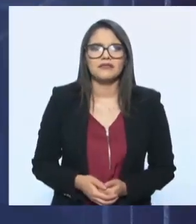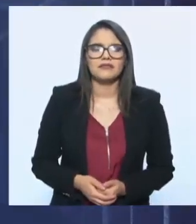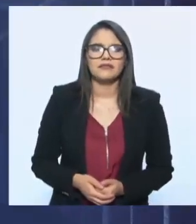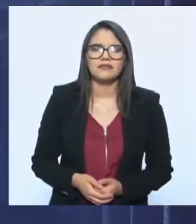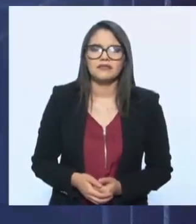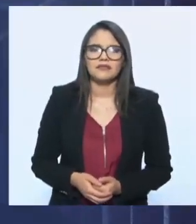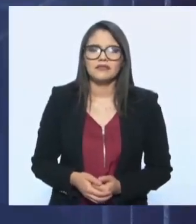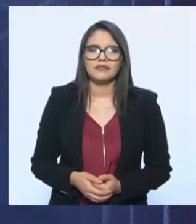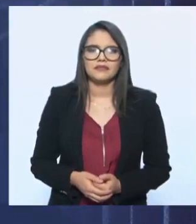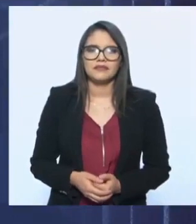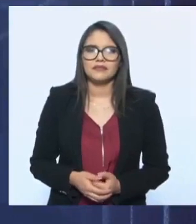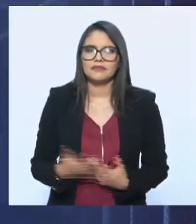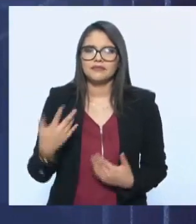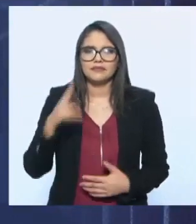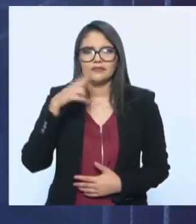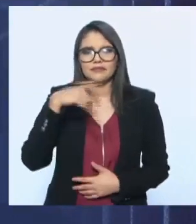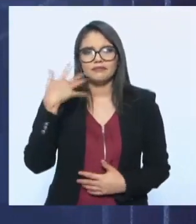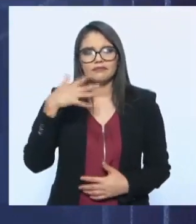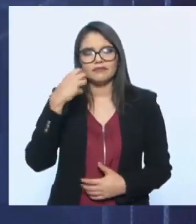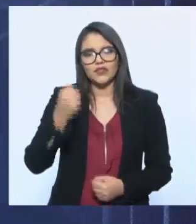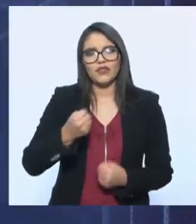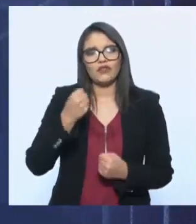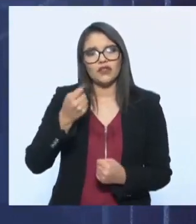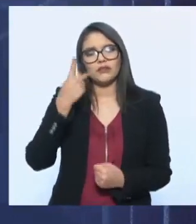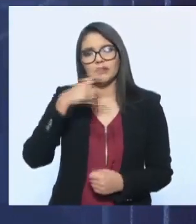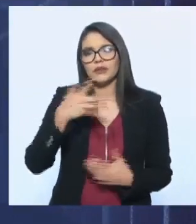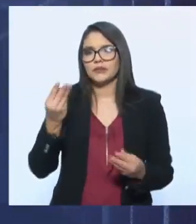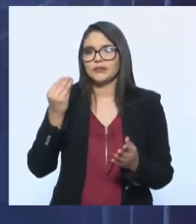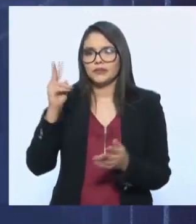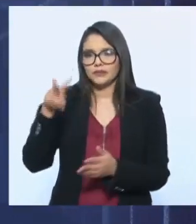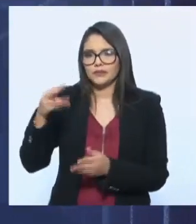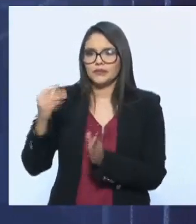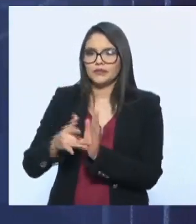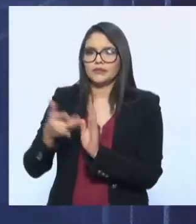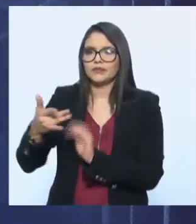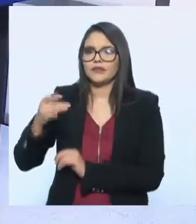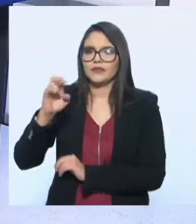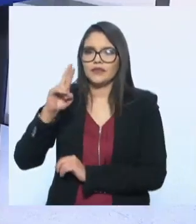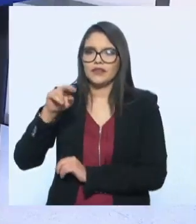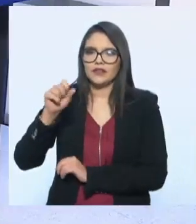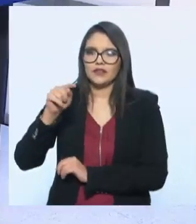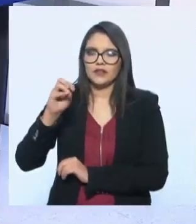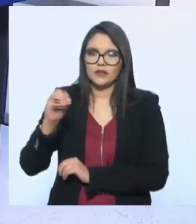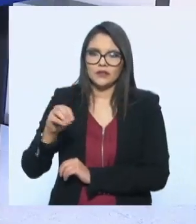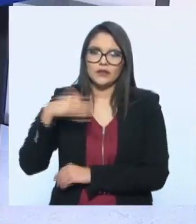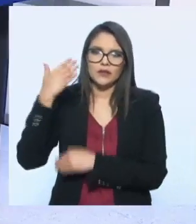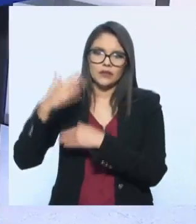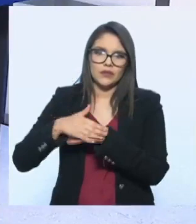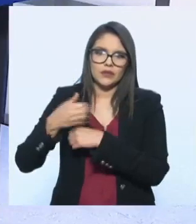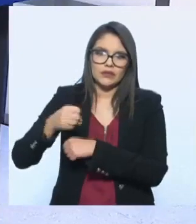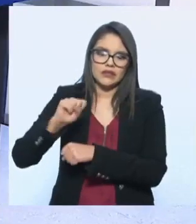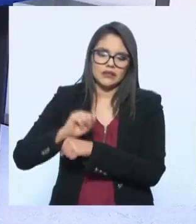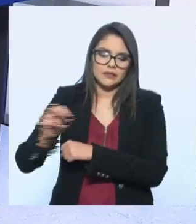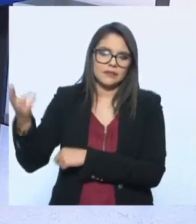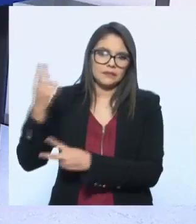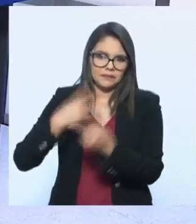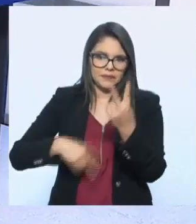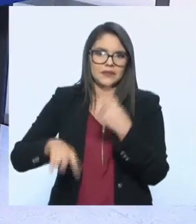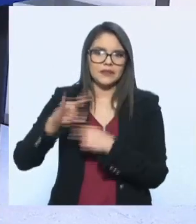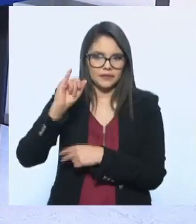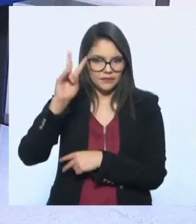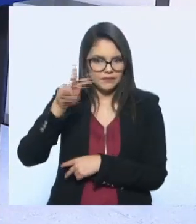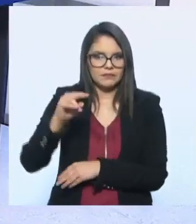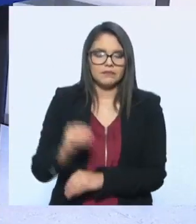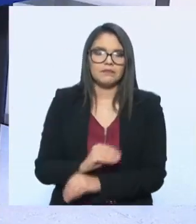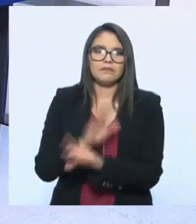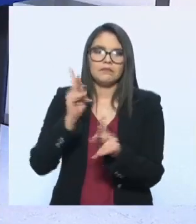a su detención, ¿no? Qué fuerte caso. Pues bueno, de verdad, muchísimas gracias, Ernesto. Entonces, gracias cuento contigo Mariana. la próxima semana. Claro, sí, por supuesto. Sí,